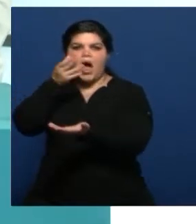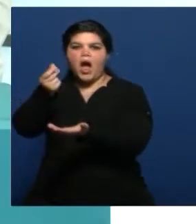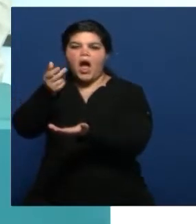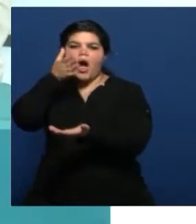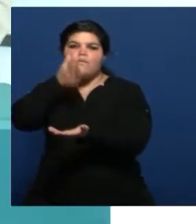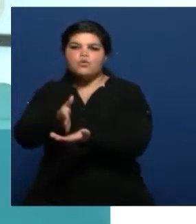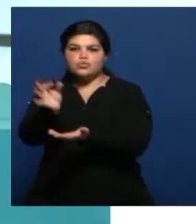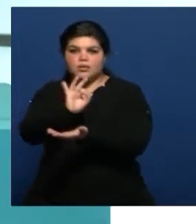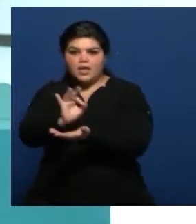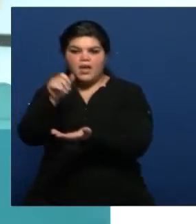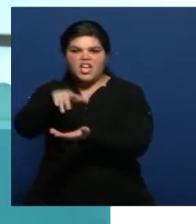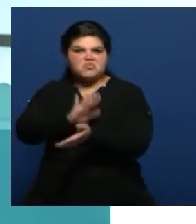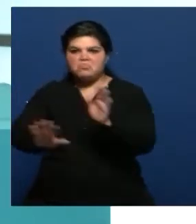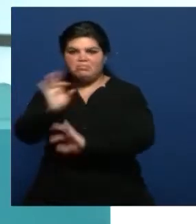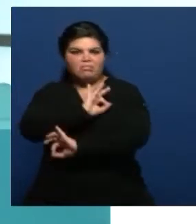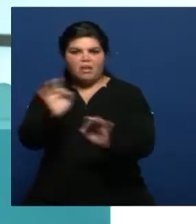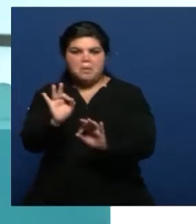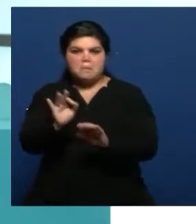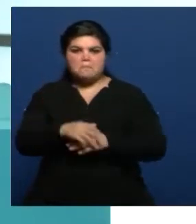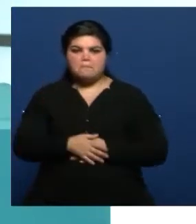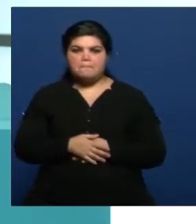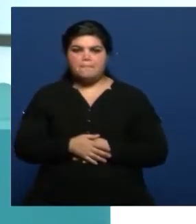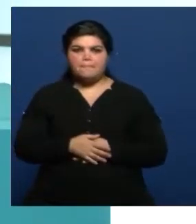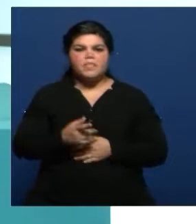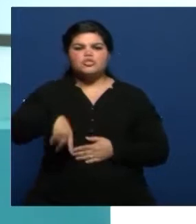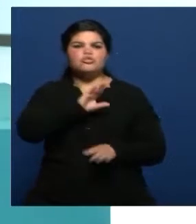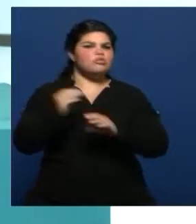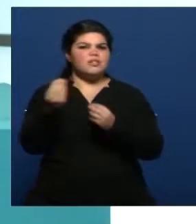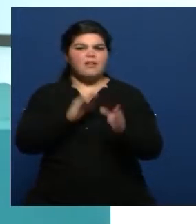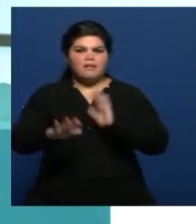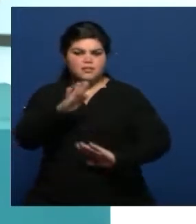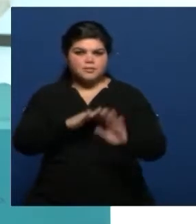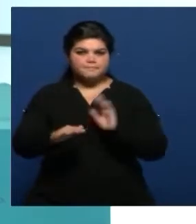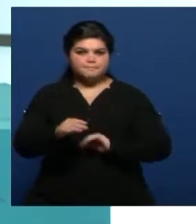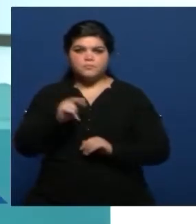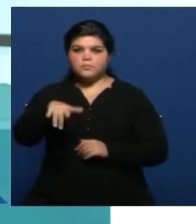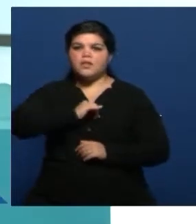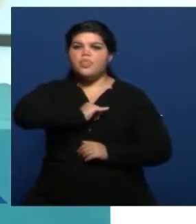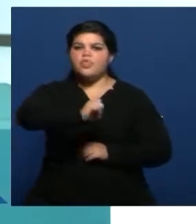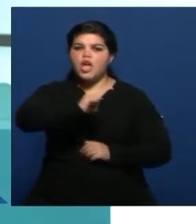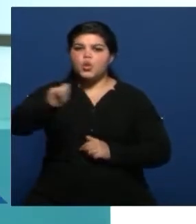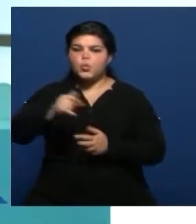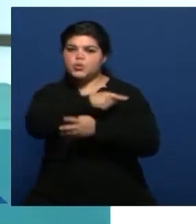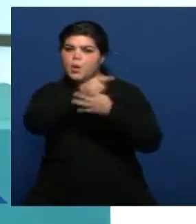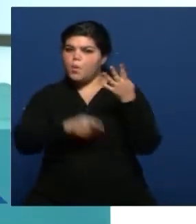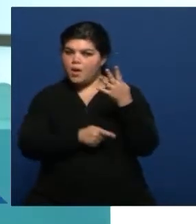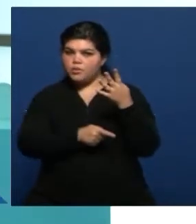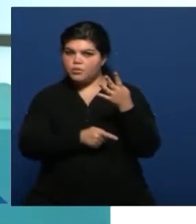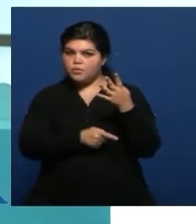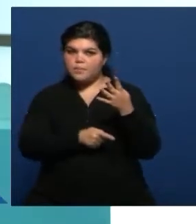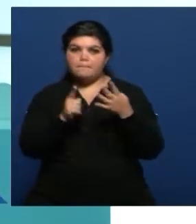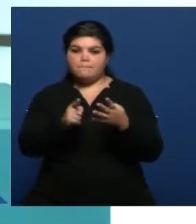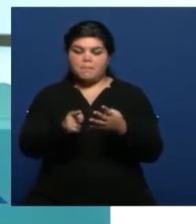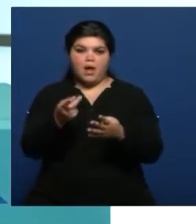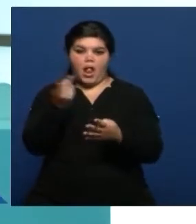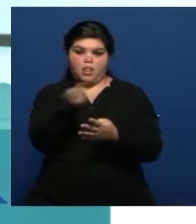haciendo absolutamente nada. ¿Qué hicimos nosotros? Bien, le hicimos 4 denuncias a las 2 direcciones que nos tienen que